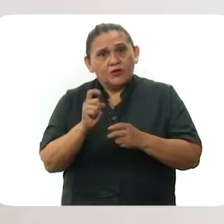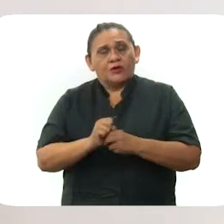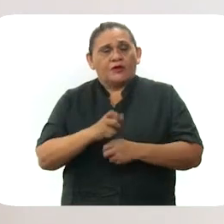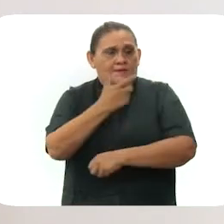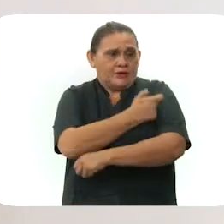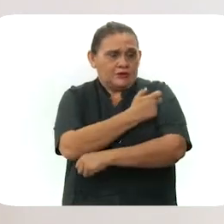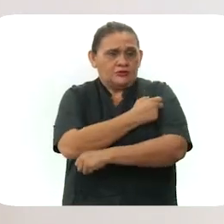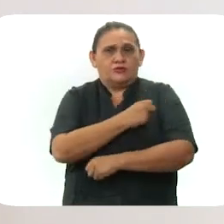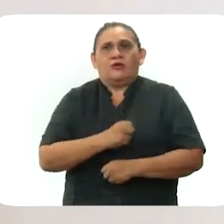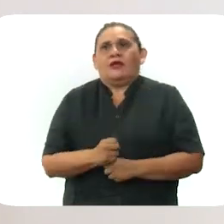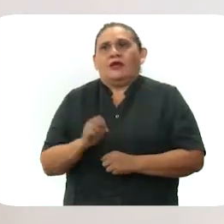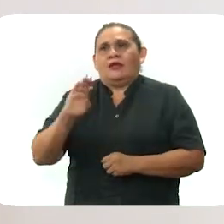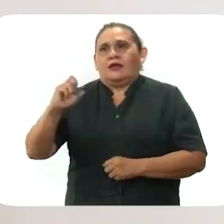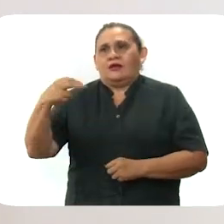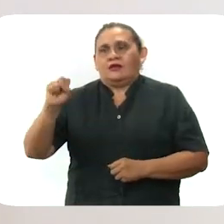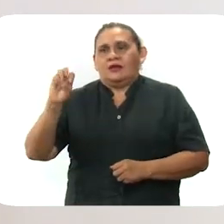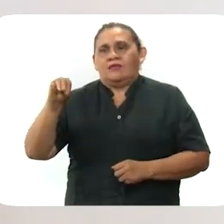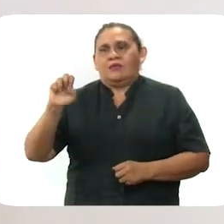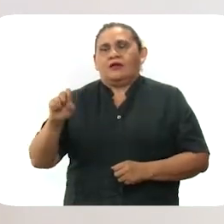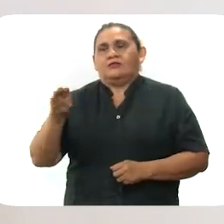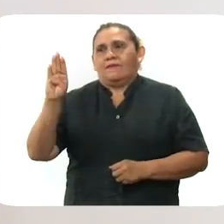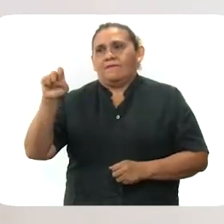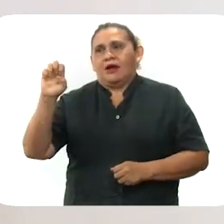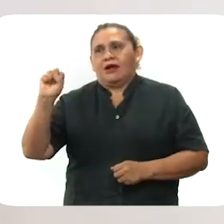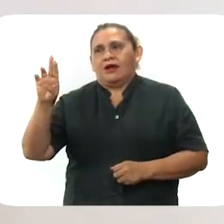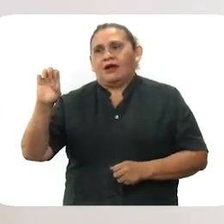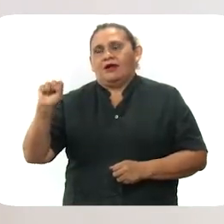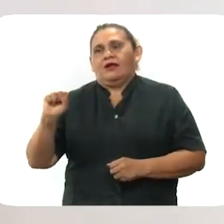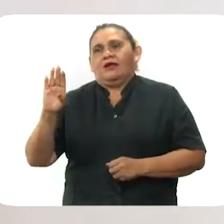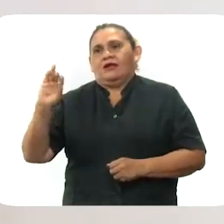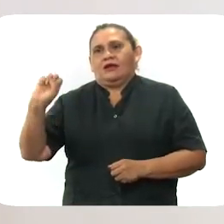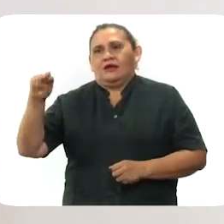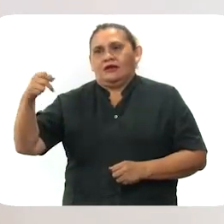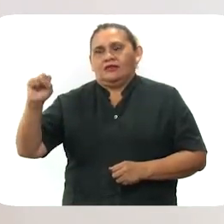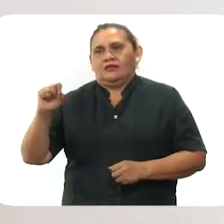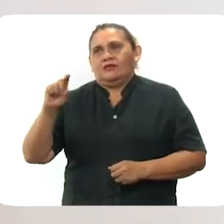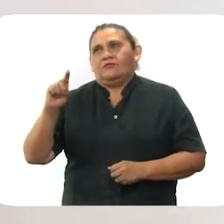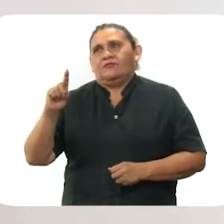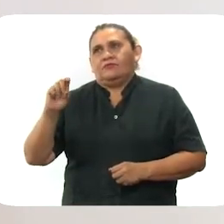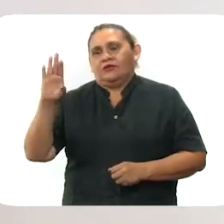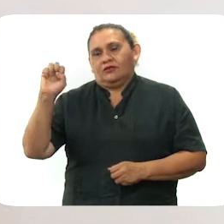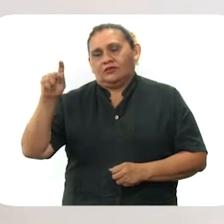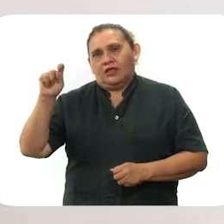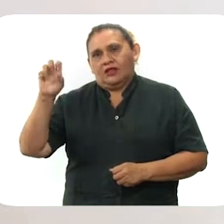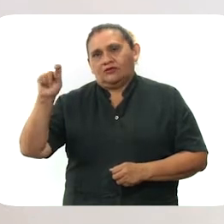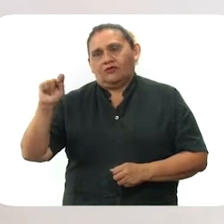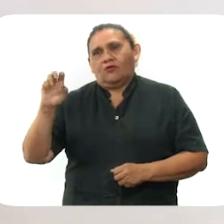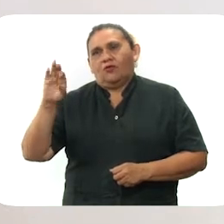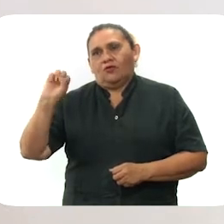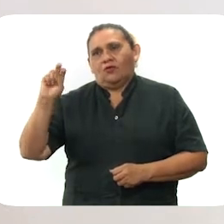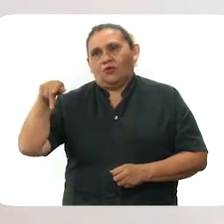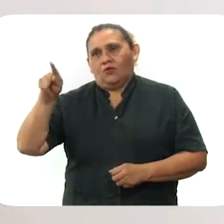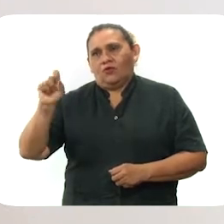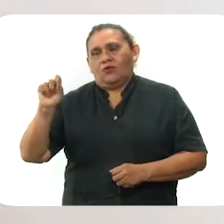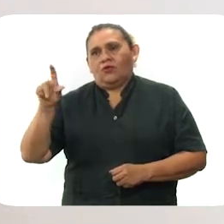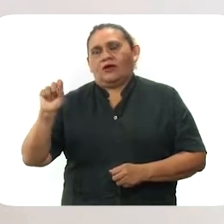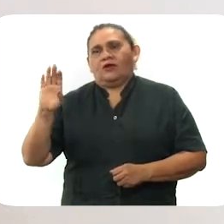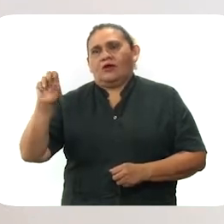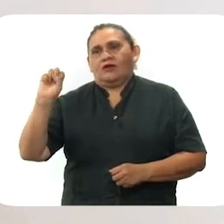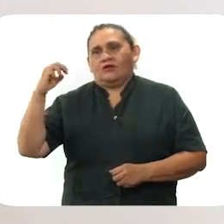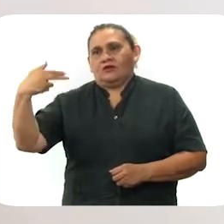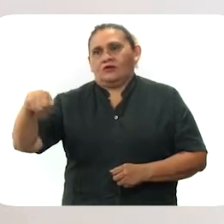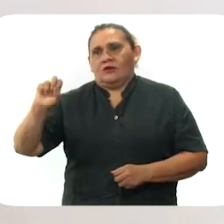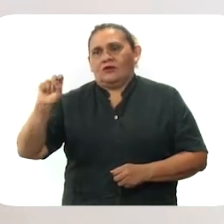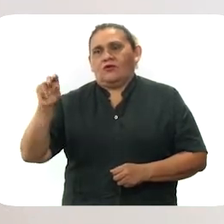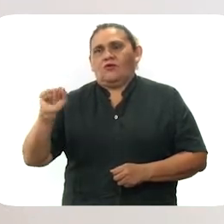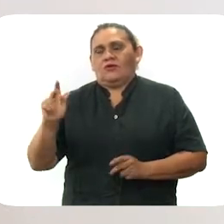Chemash, Acanqué, Aquil, Baca, Buxots, Cacalchen, Celestún, Cenotillo, Concal, Chaxinquín, Chancom, Oxuscap